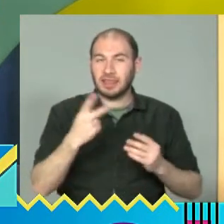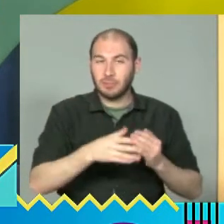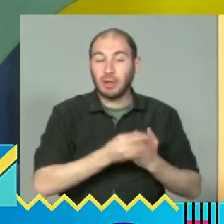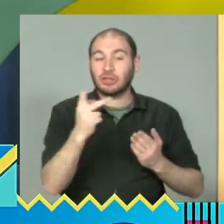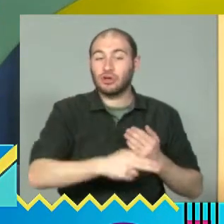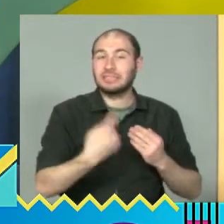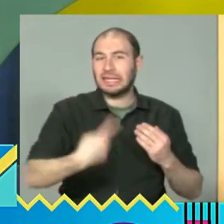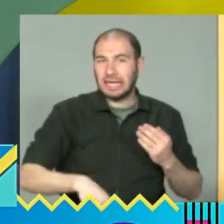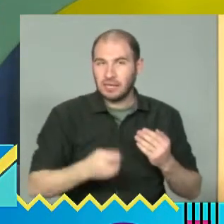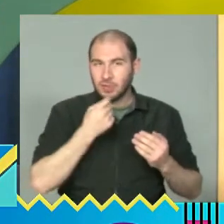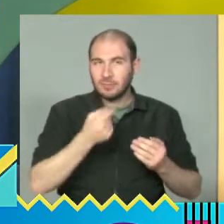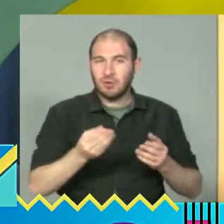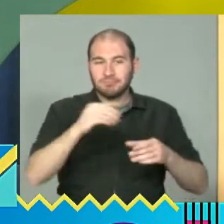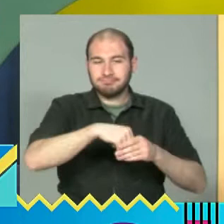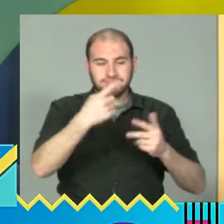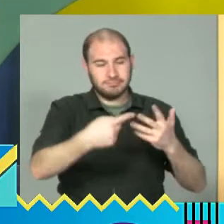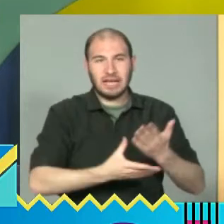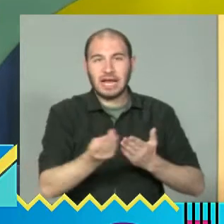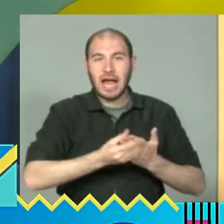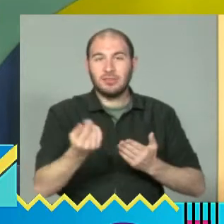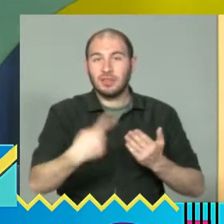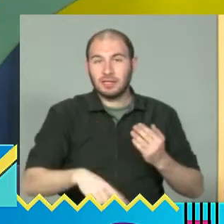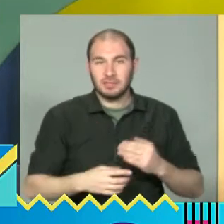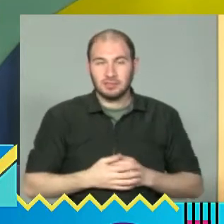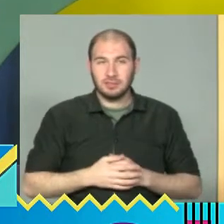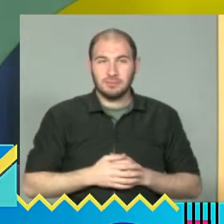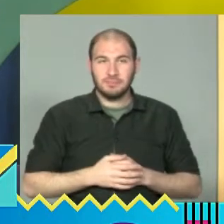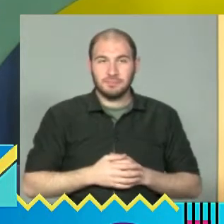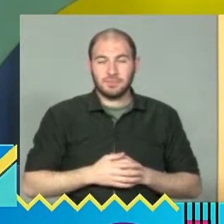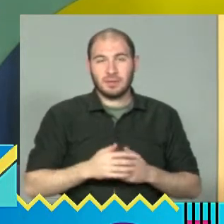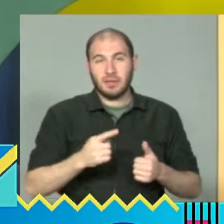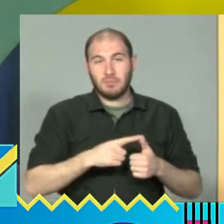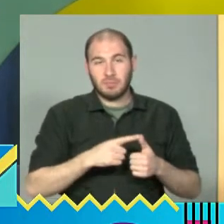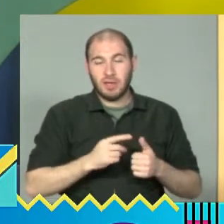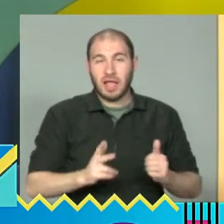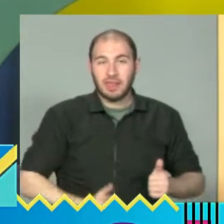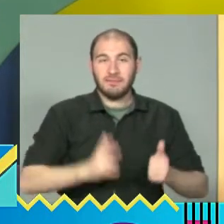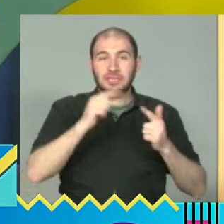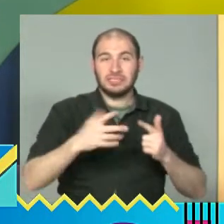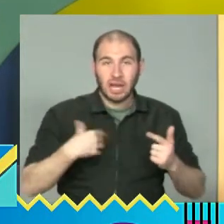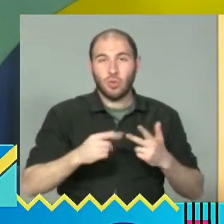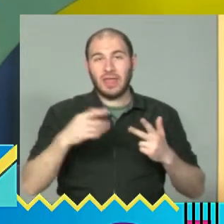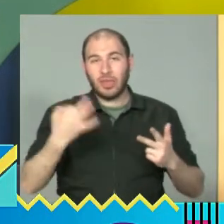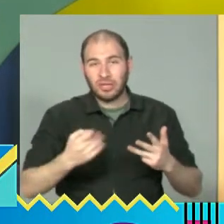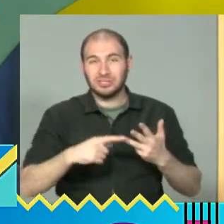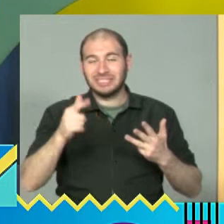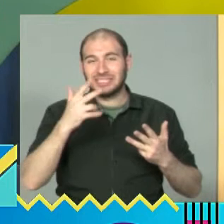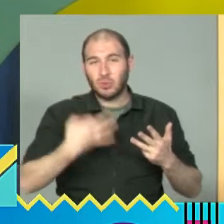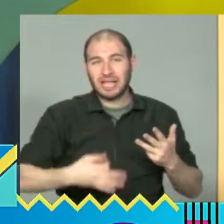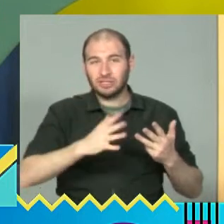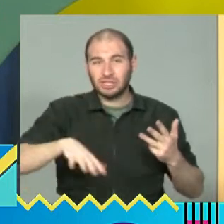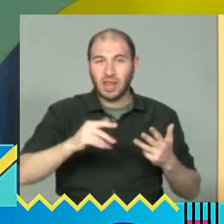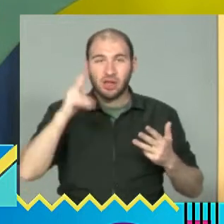te pones a ver cuál es la composición del gasto público, tenés que entre infraestructura, salud, educación y seguridad social se te